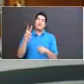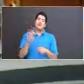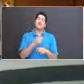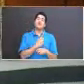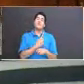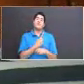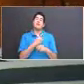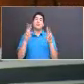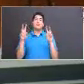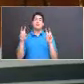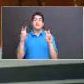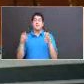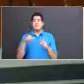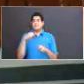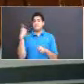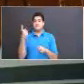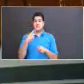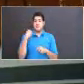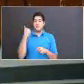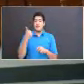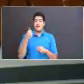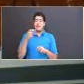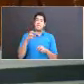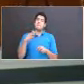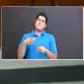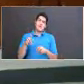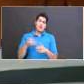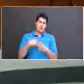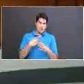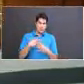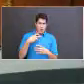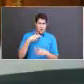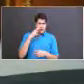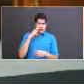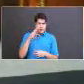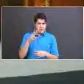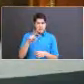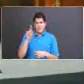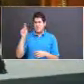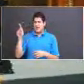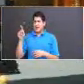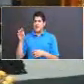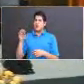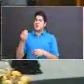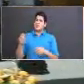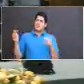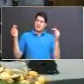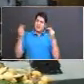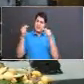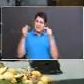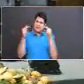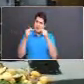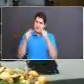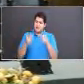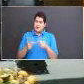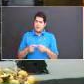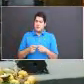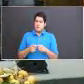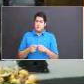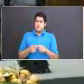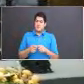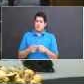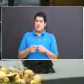bonito. Pero cuando yo miro a aquellos que se enfrentaron ante Betlehem